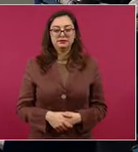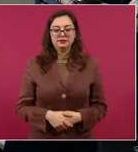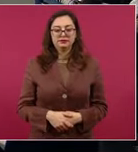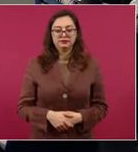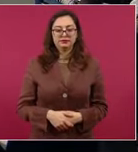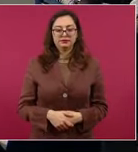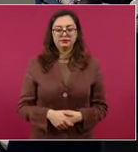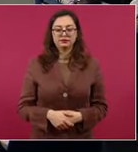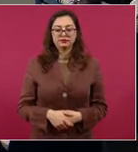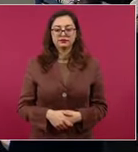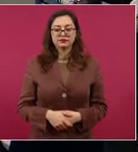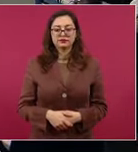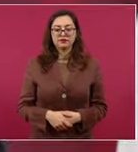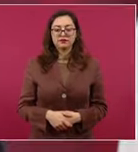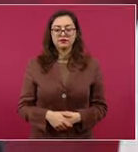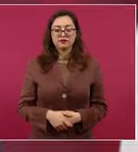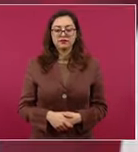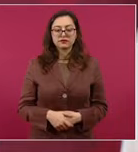que cuidemos